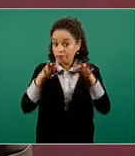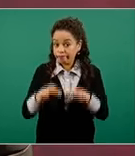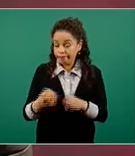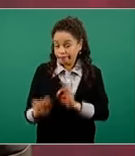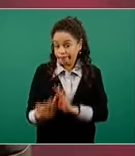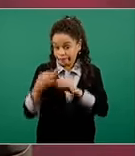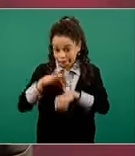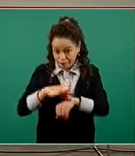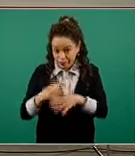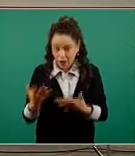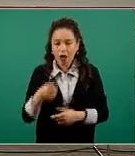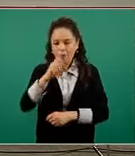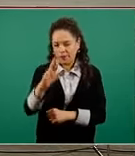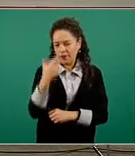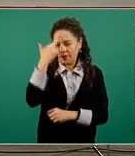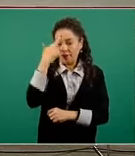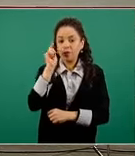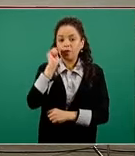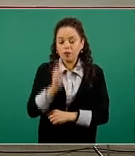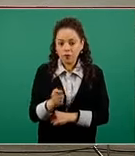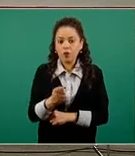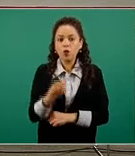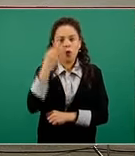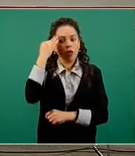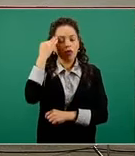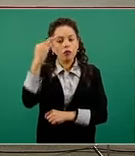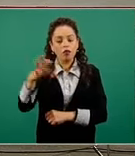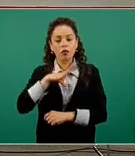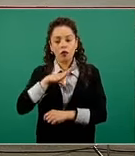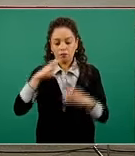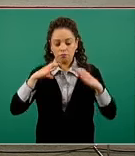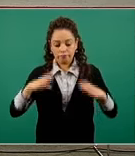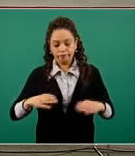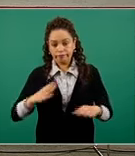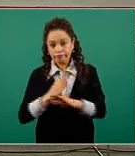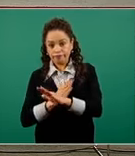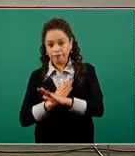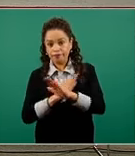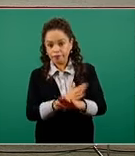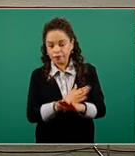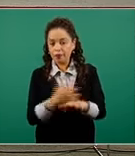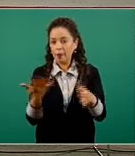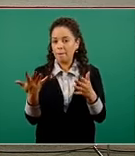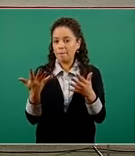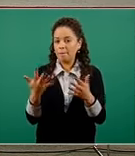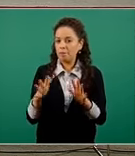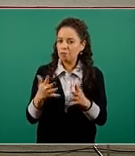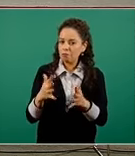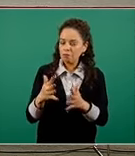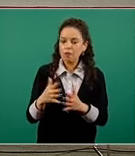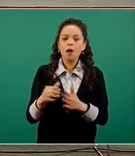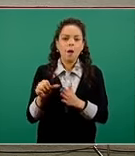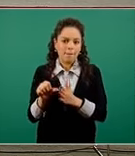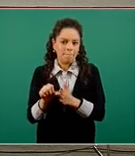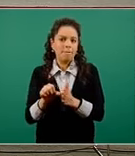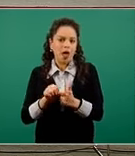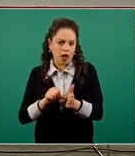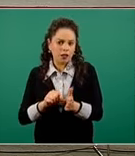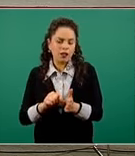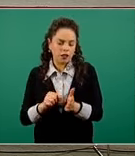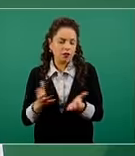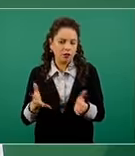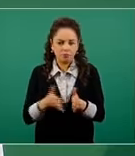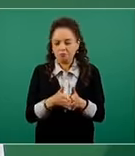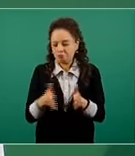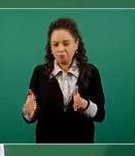la expectativa de la duración de la inmunidad de la vacuna es de al menos varios meses, ¿no? Entonces,